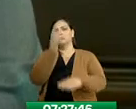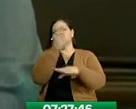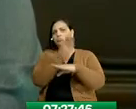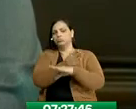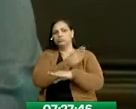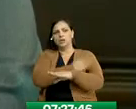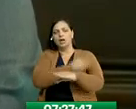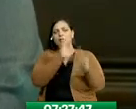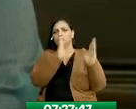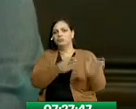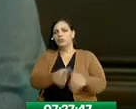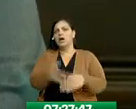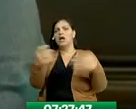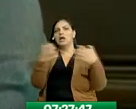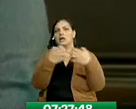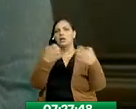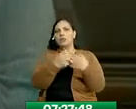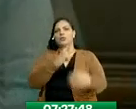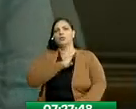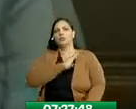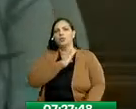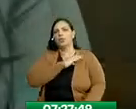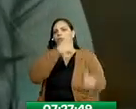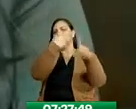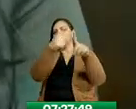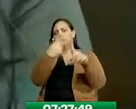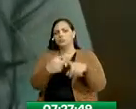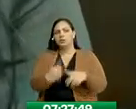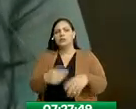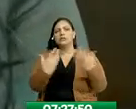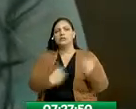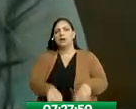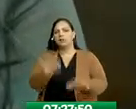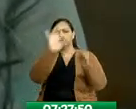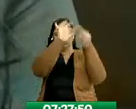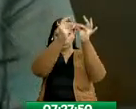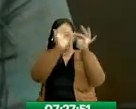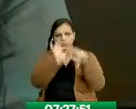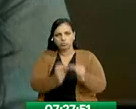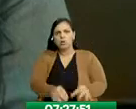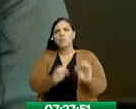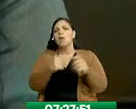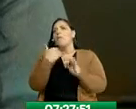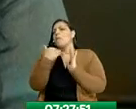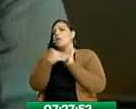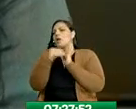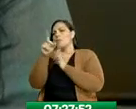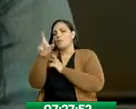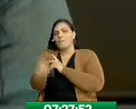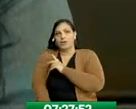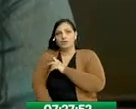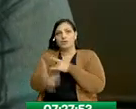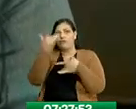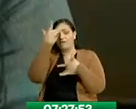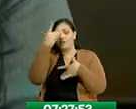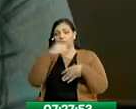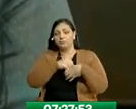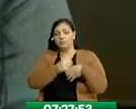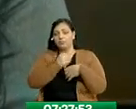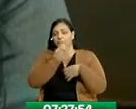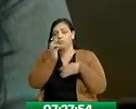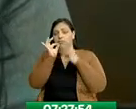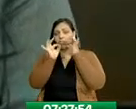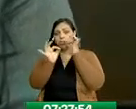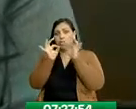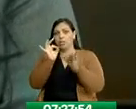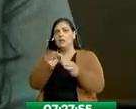capacidad instalada, los equipos, los medicamentos, los insumos. Tenemos contemplado que sea de 40 camas, hablando de lo que es terapia